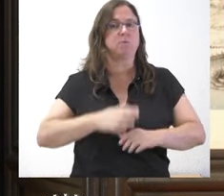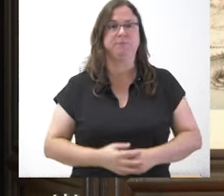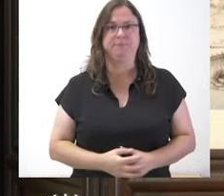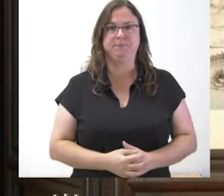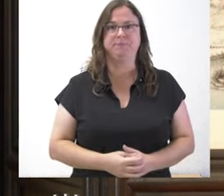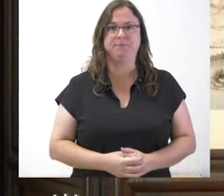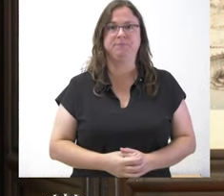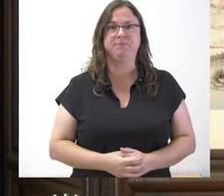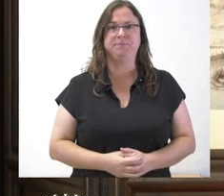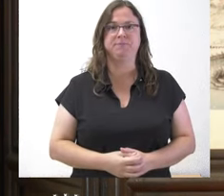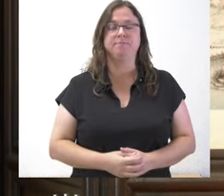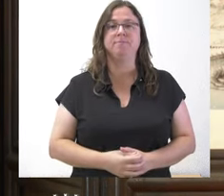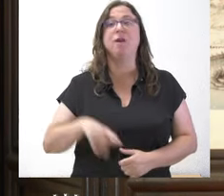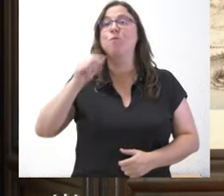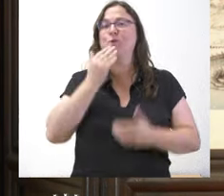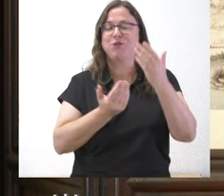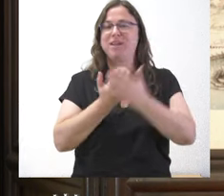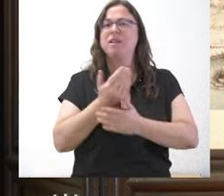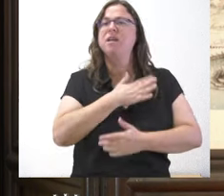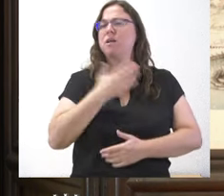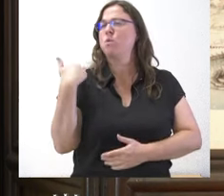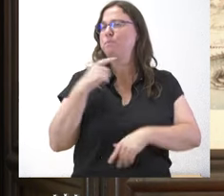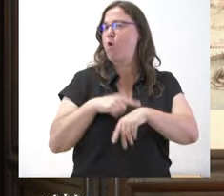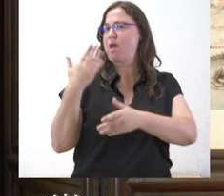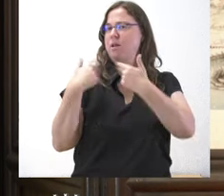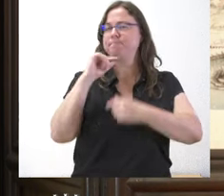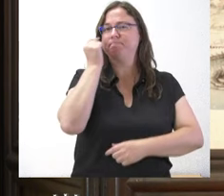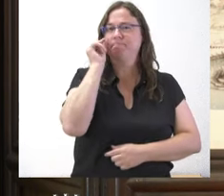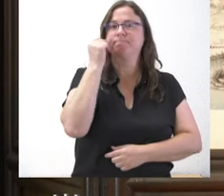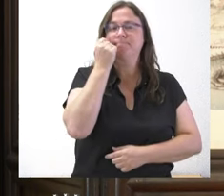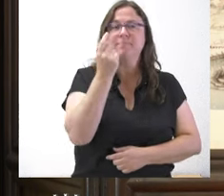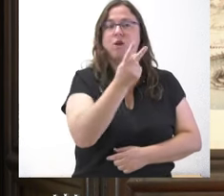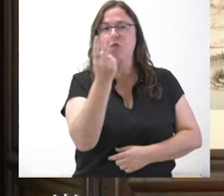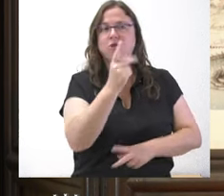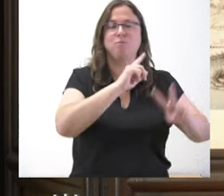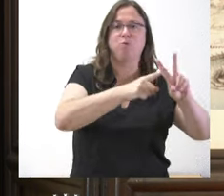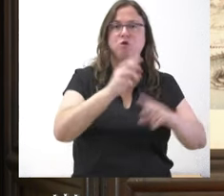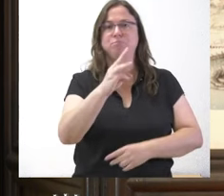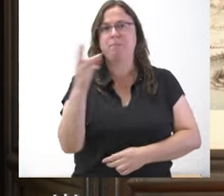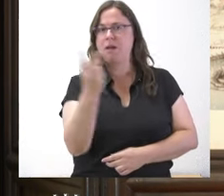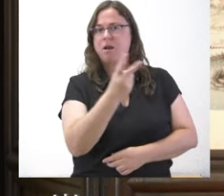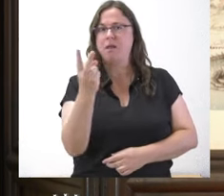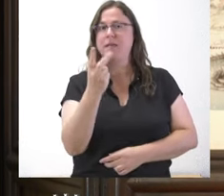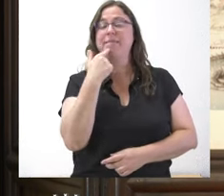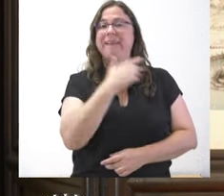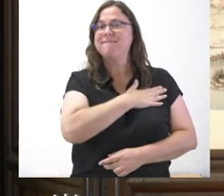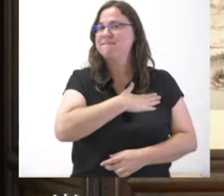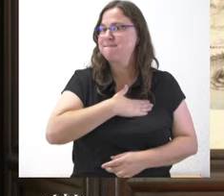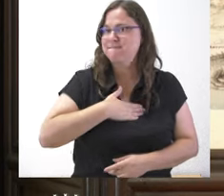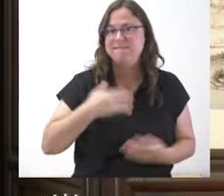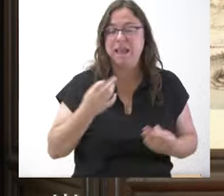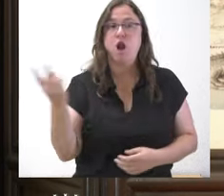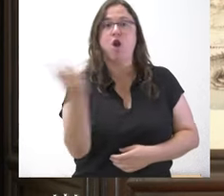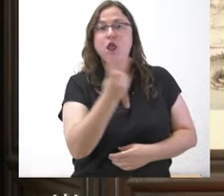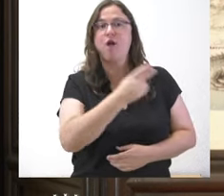Horizonte Presidente buenos días le quería en las últimas horas hemos escuchado ambas partes a vox y al partido popular que la voluntad de ambas